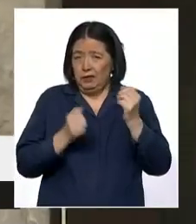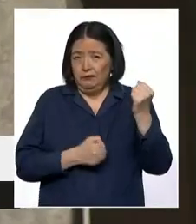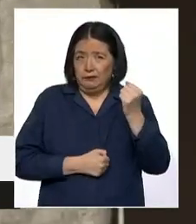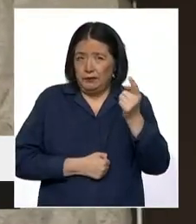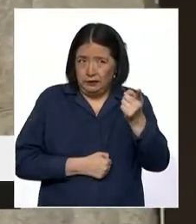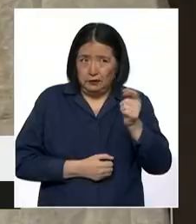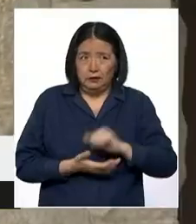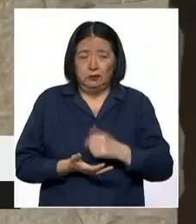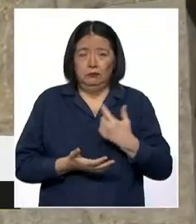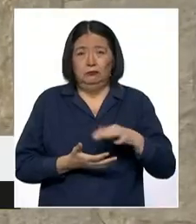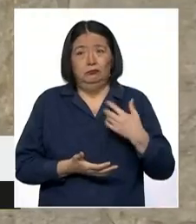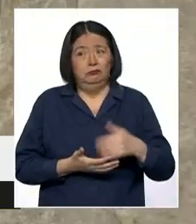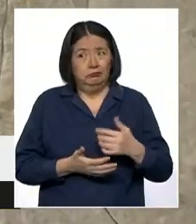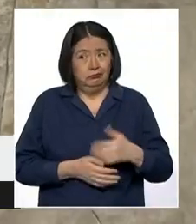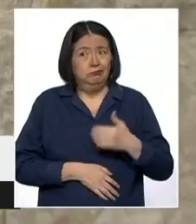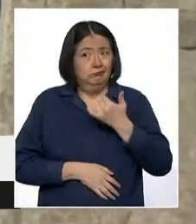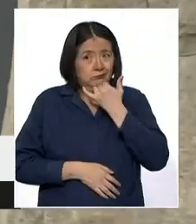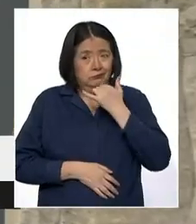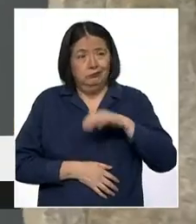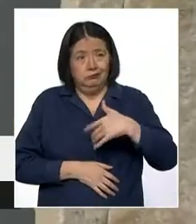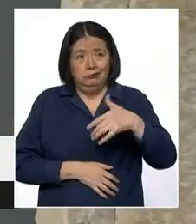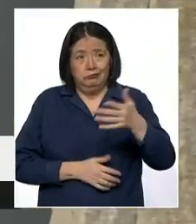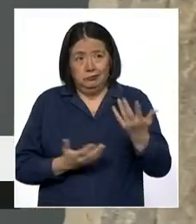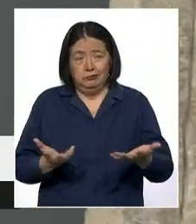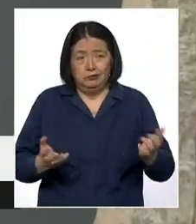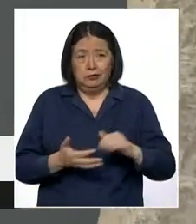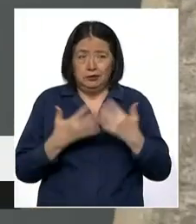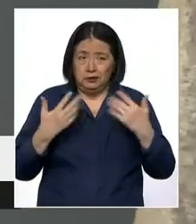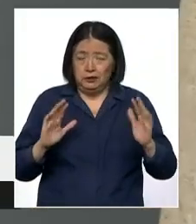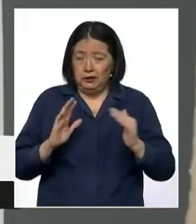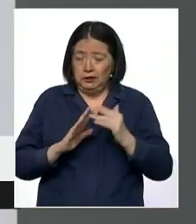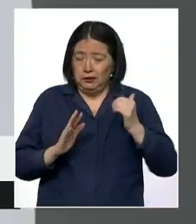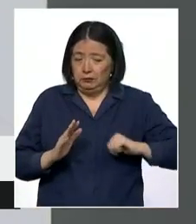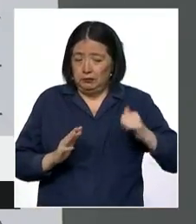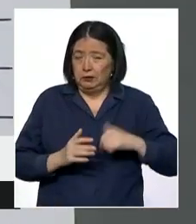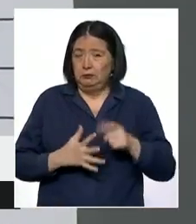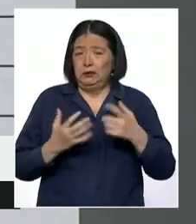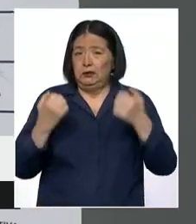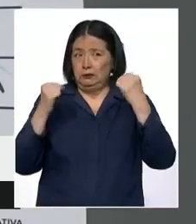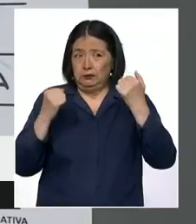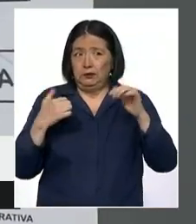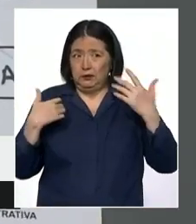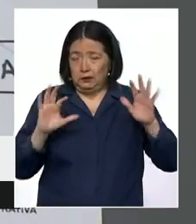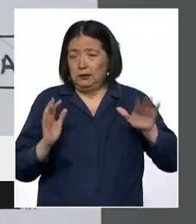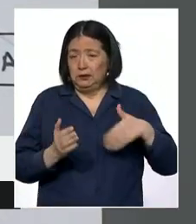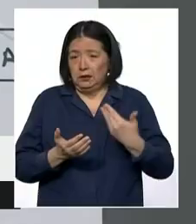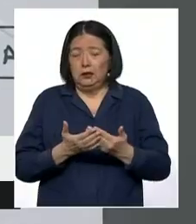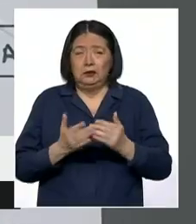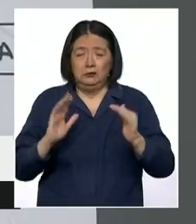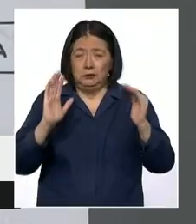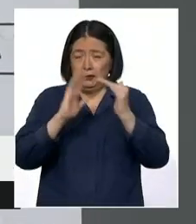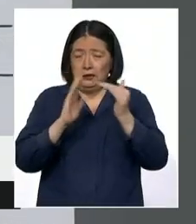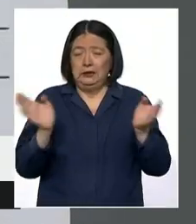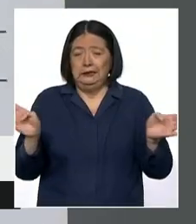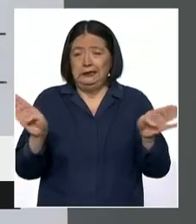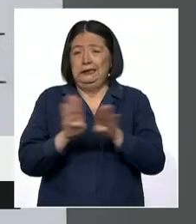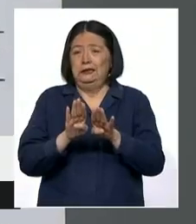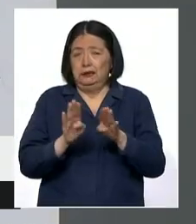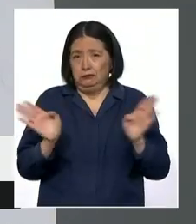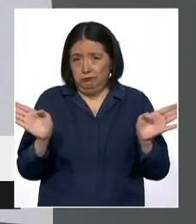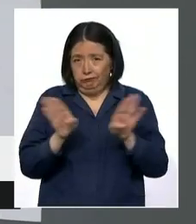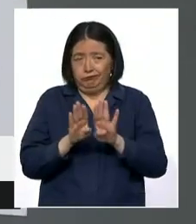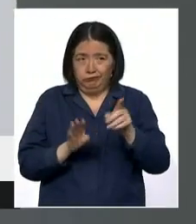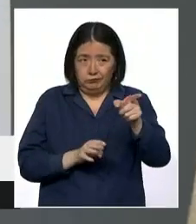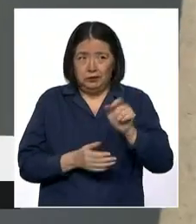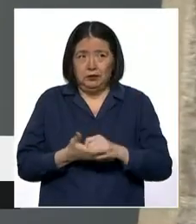que ha traído cola, ha traído consecuencias. Como ves, ya ha llegado la municipalidad de La Molina a clausurar temporalmente el lugar.